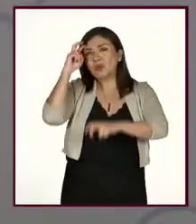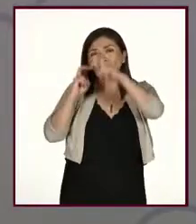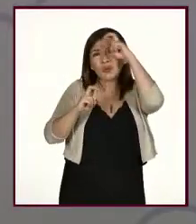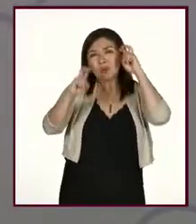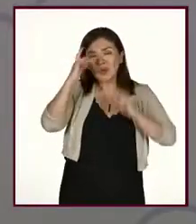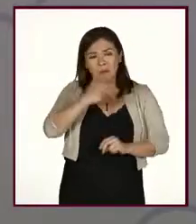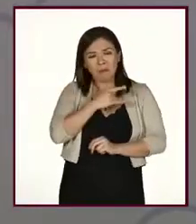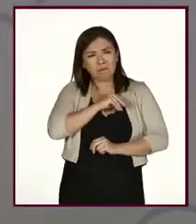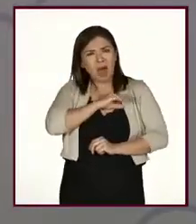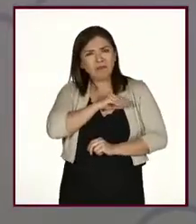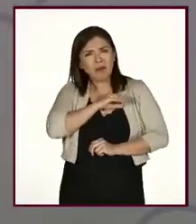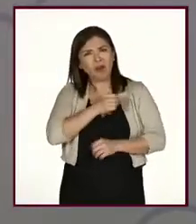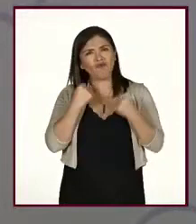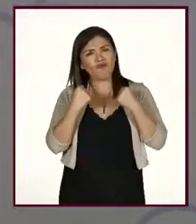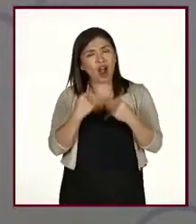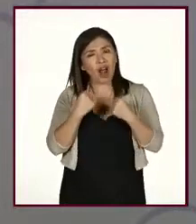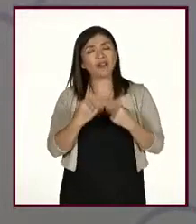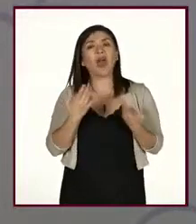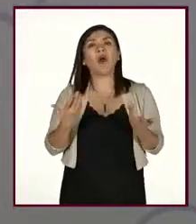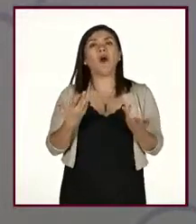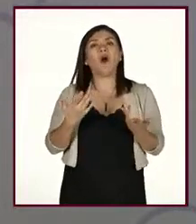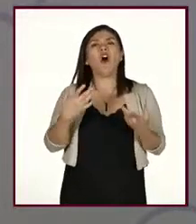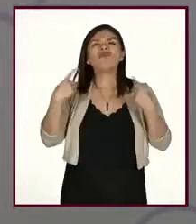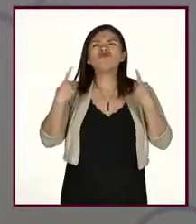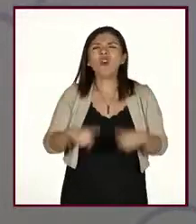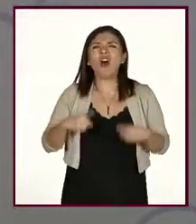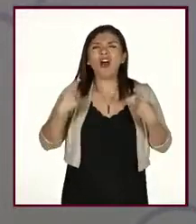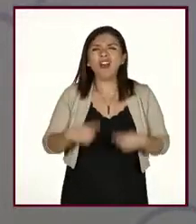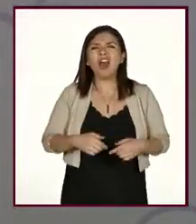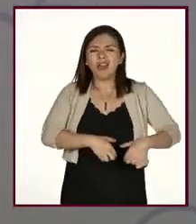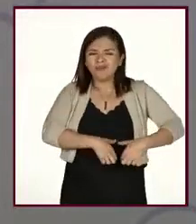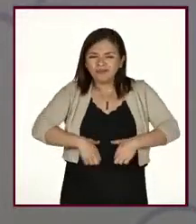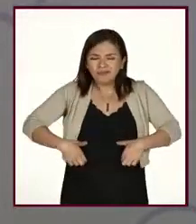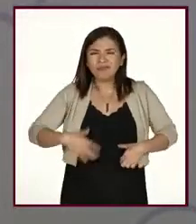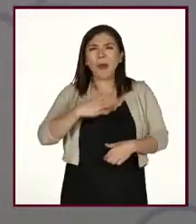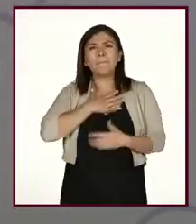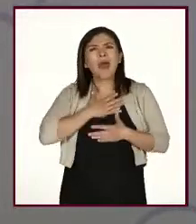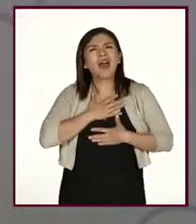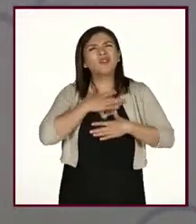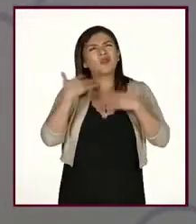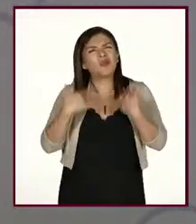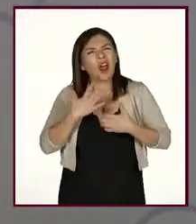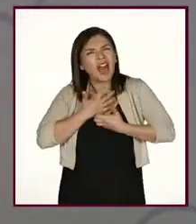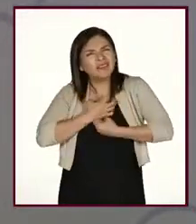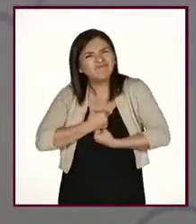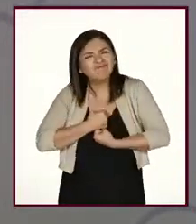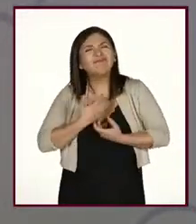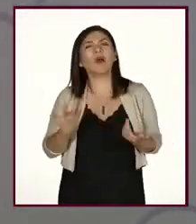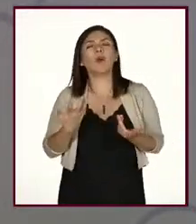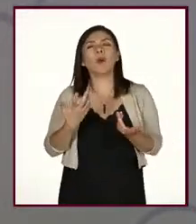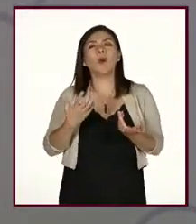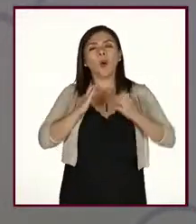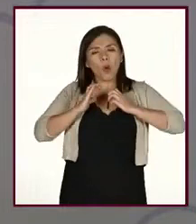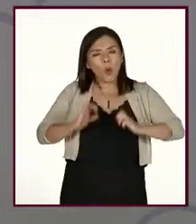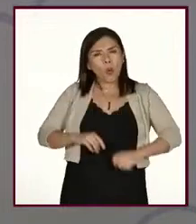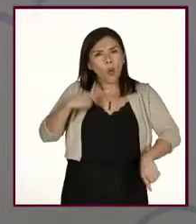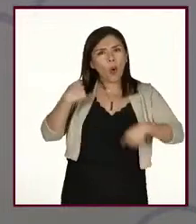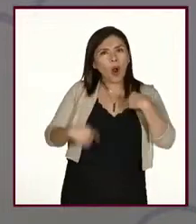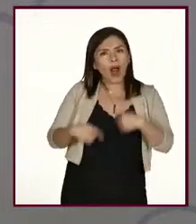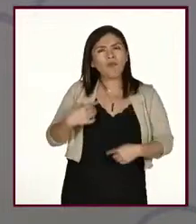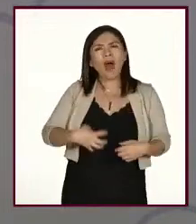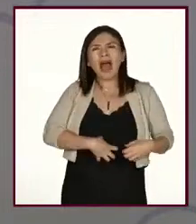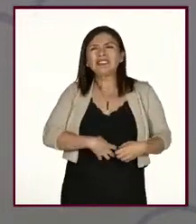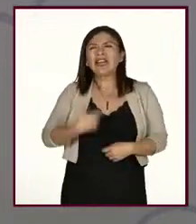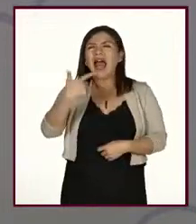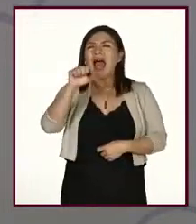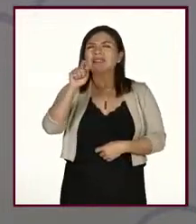las palpitaciones, con la frecuencia, dolor torácico, dolores a nivel del cuerpo,